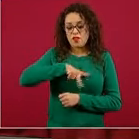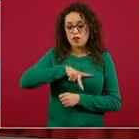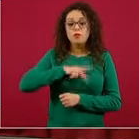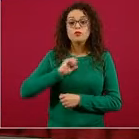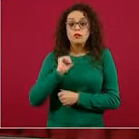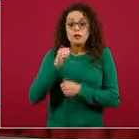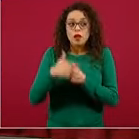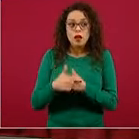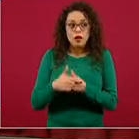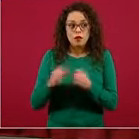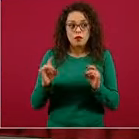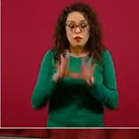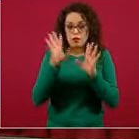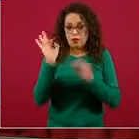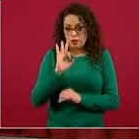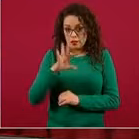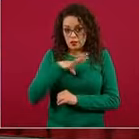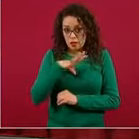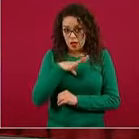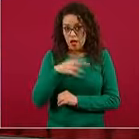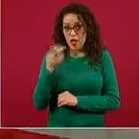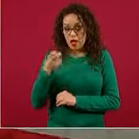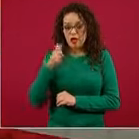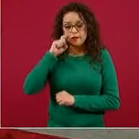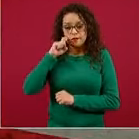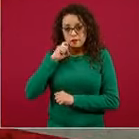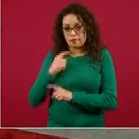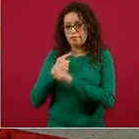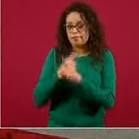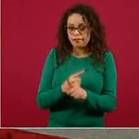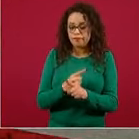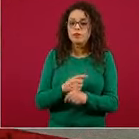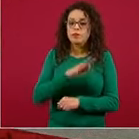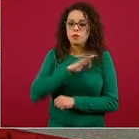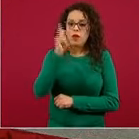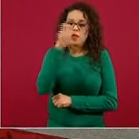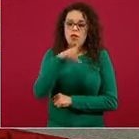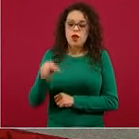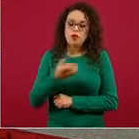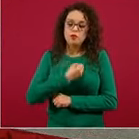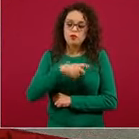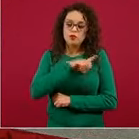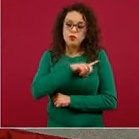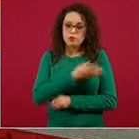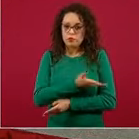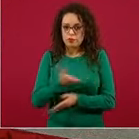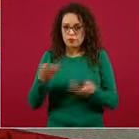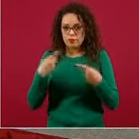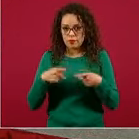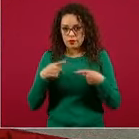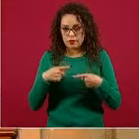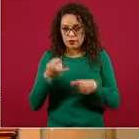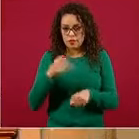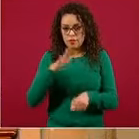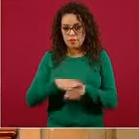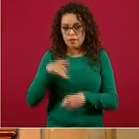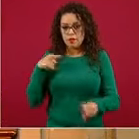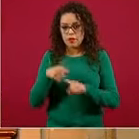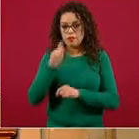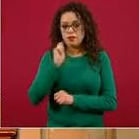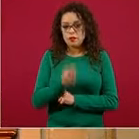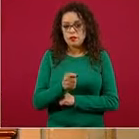dado lógicamente por esta vía pueda tener un efecto o un impacto en la salud de las personas, y estamos hablando sobre todo del virus de